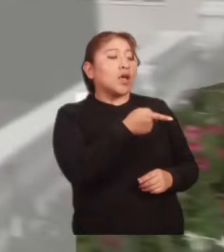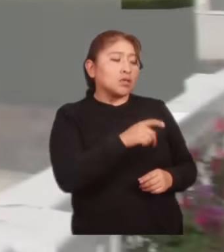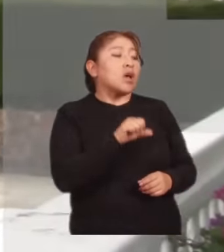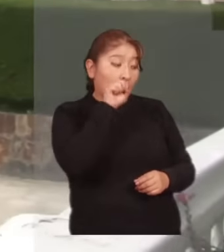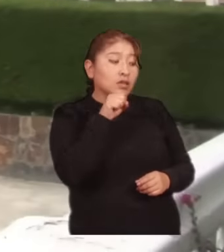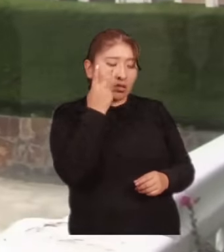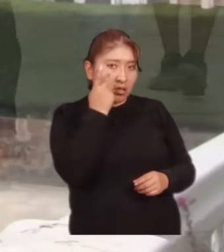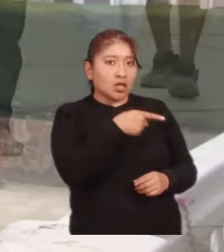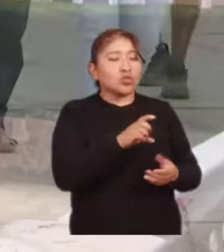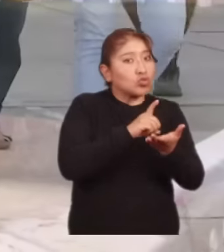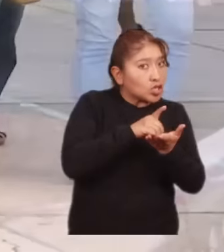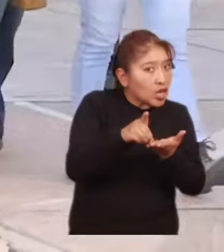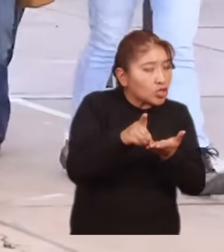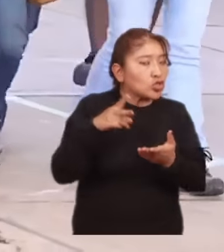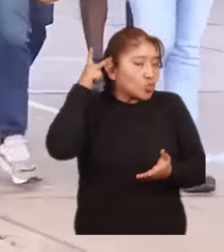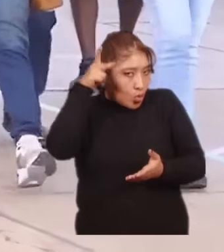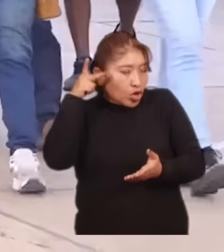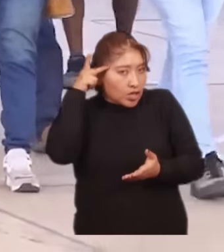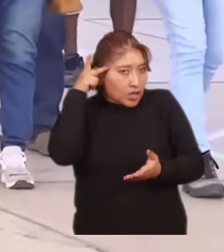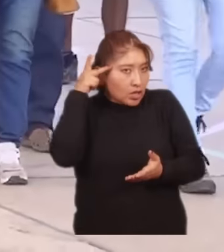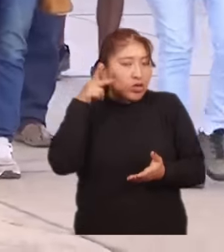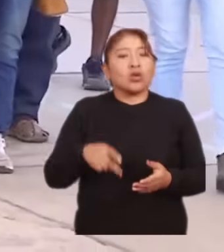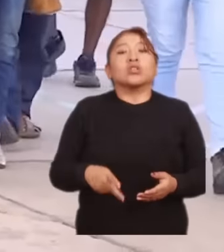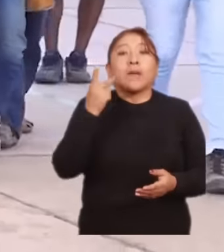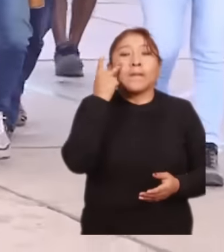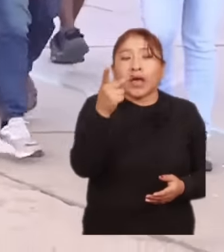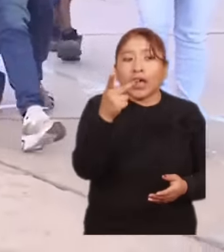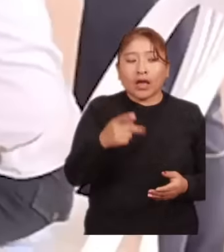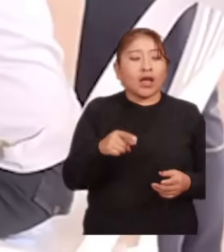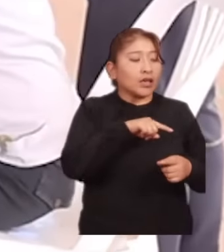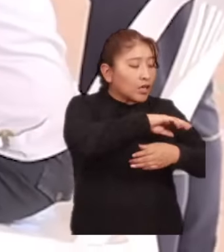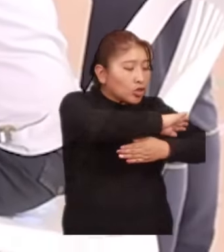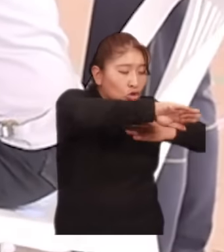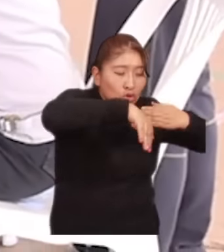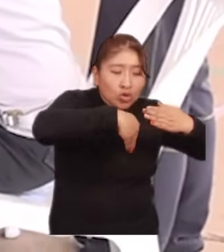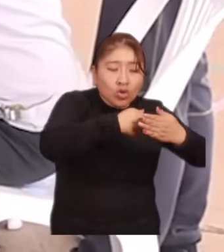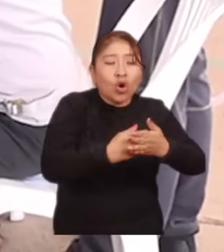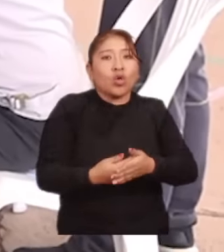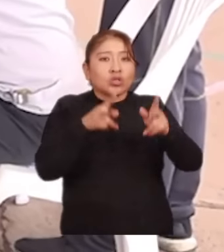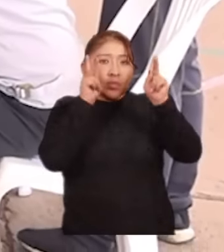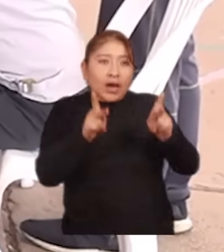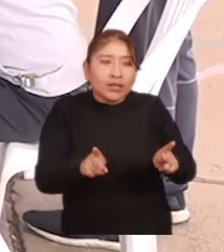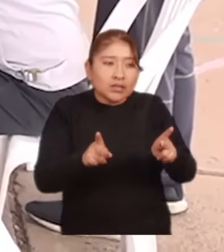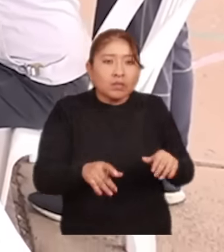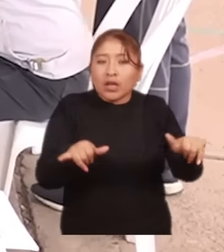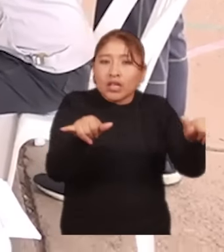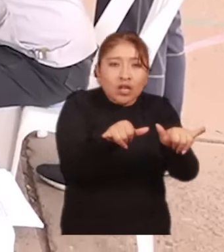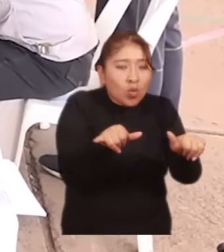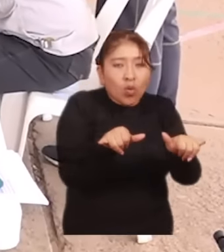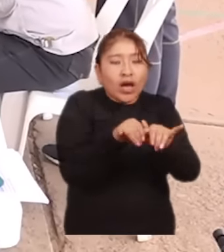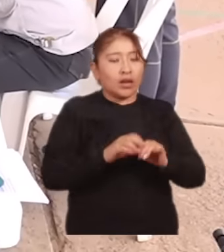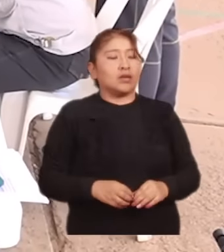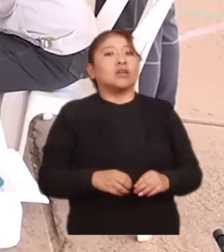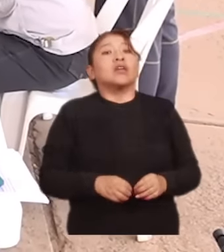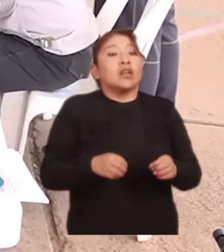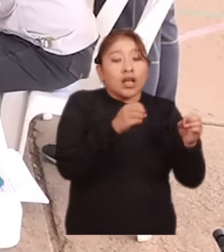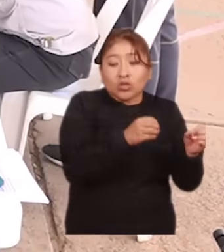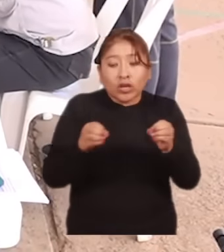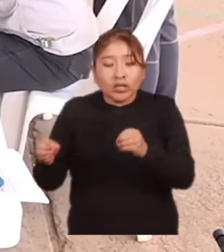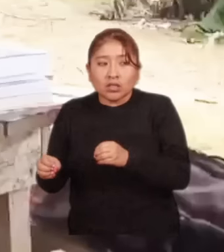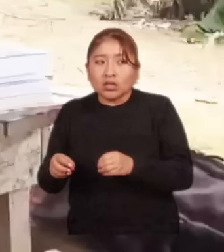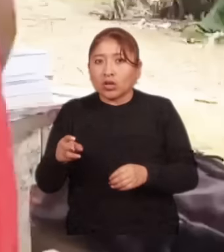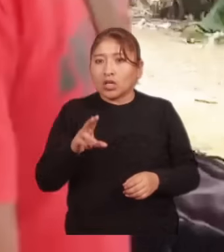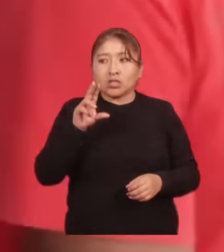El OEP, de acuerdo al régimen electoral, garantiza que sus derechos políticos se ejerzan sin la interferencia o imposición de funcionarios